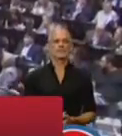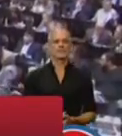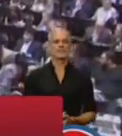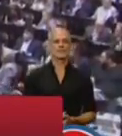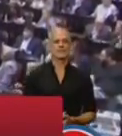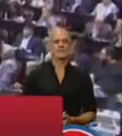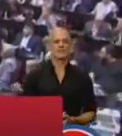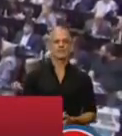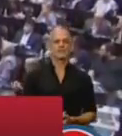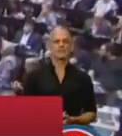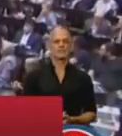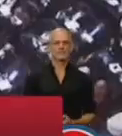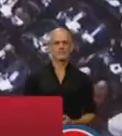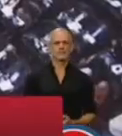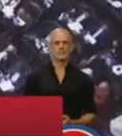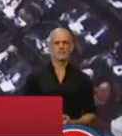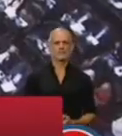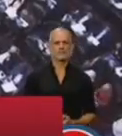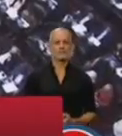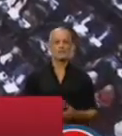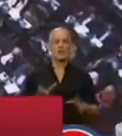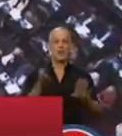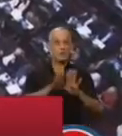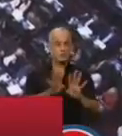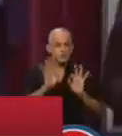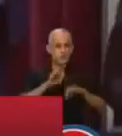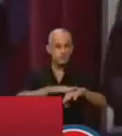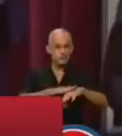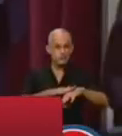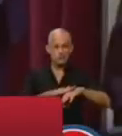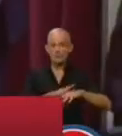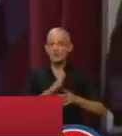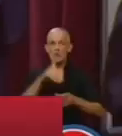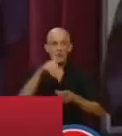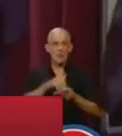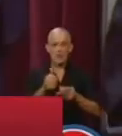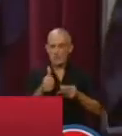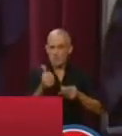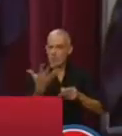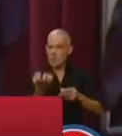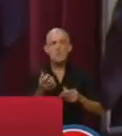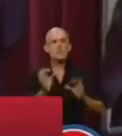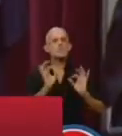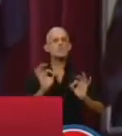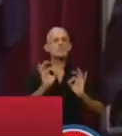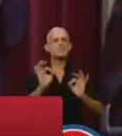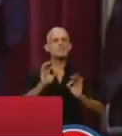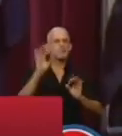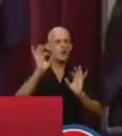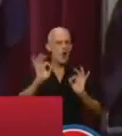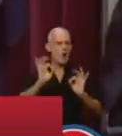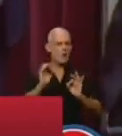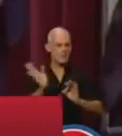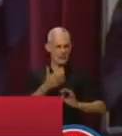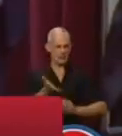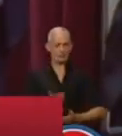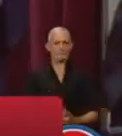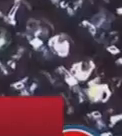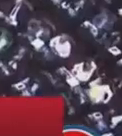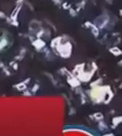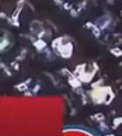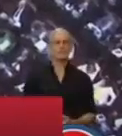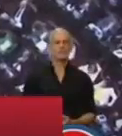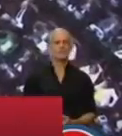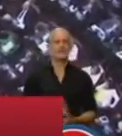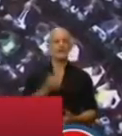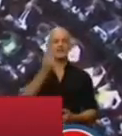proyecto vuelva a comisión. ¿Qué significa eso? Evitar la foto de la derrota, que no se terminó evitando, evitar la foto de la